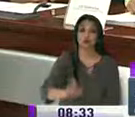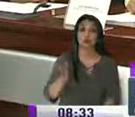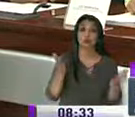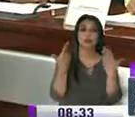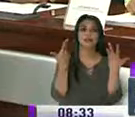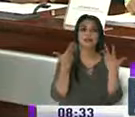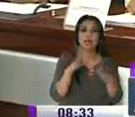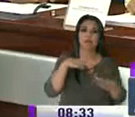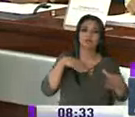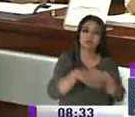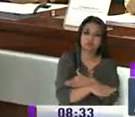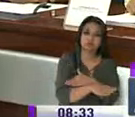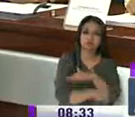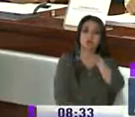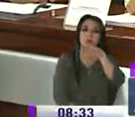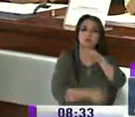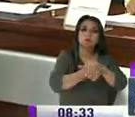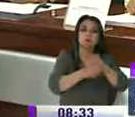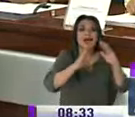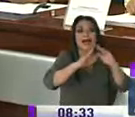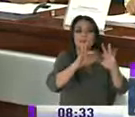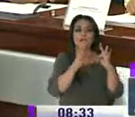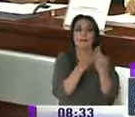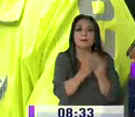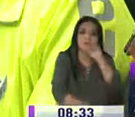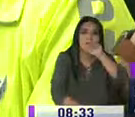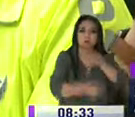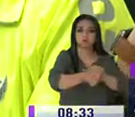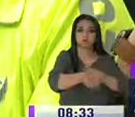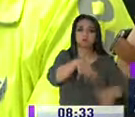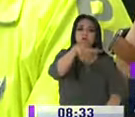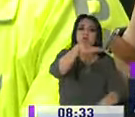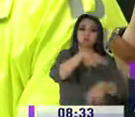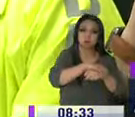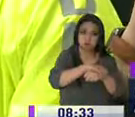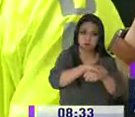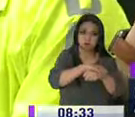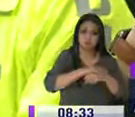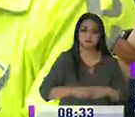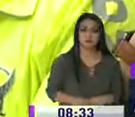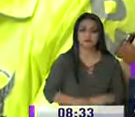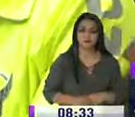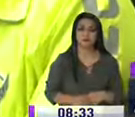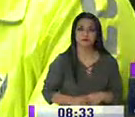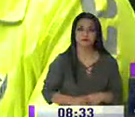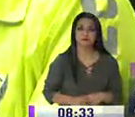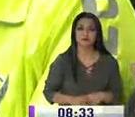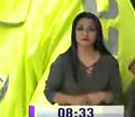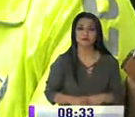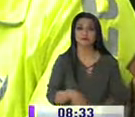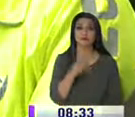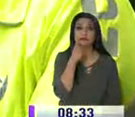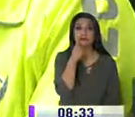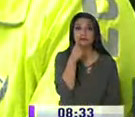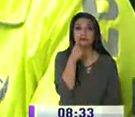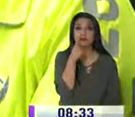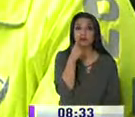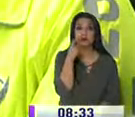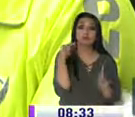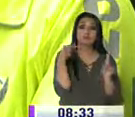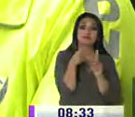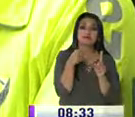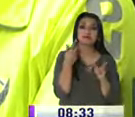se ve que le bota el café. Eso estamos bastante, bastante claro, que parece que se topa y se bota el café. Bueno, esos son los